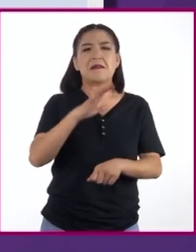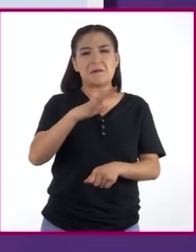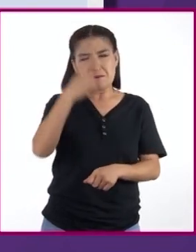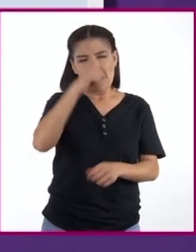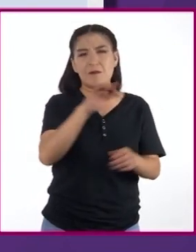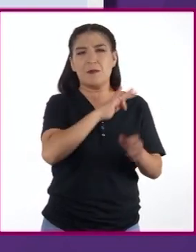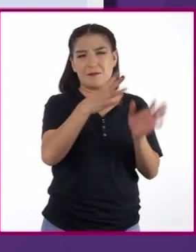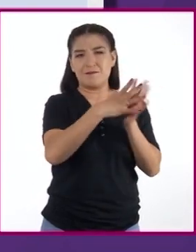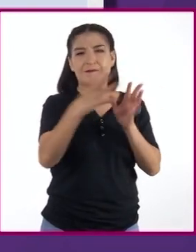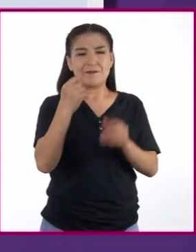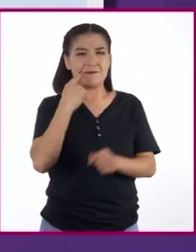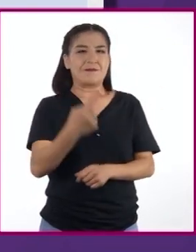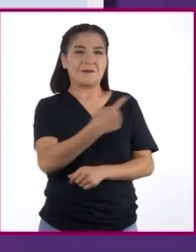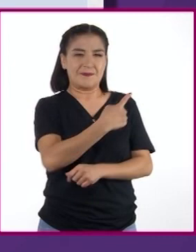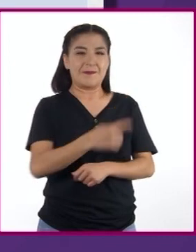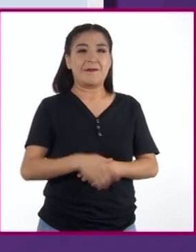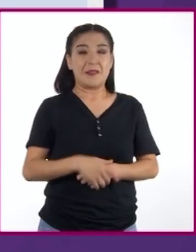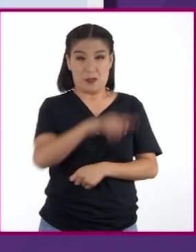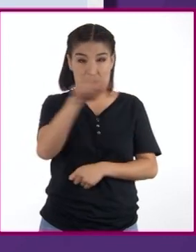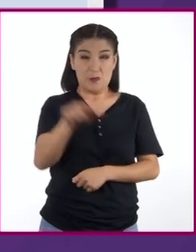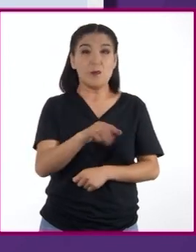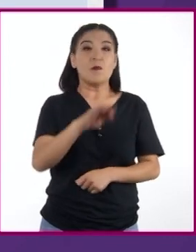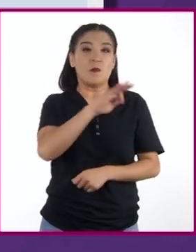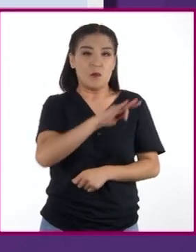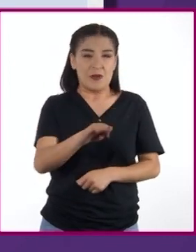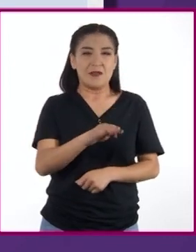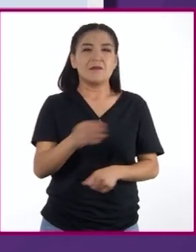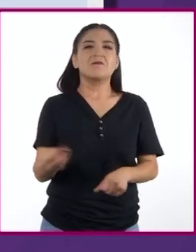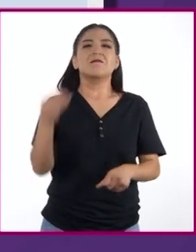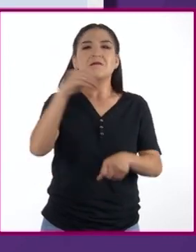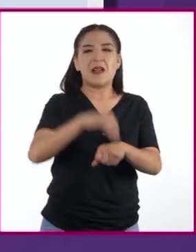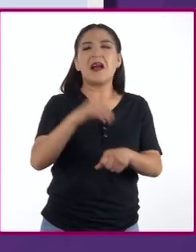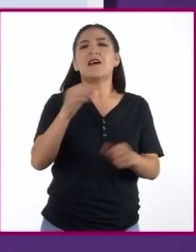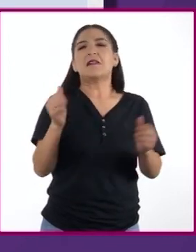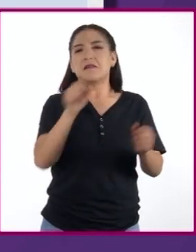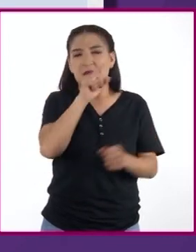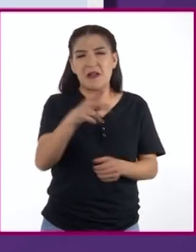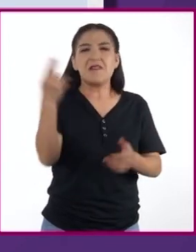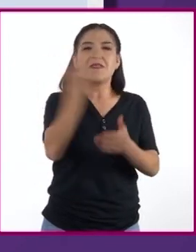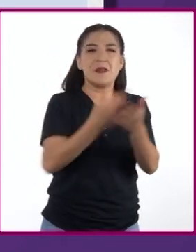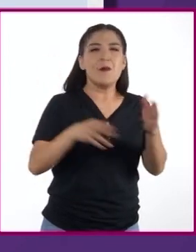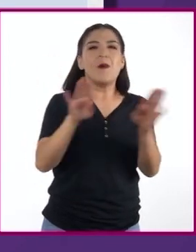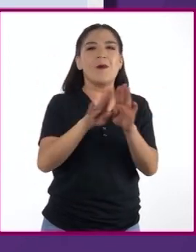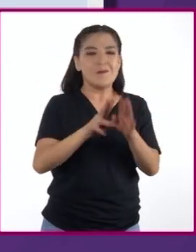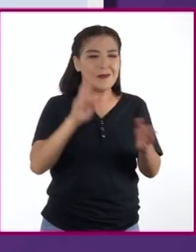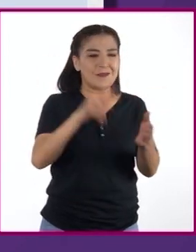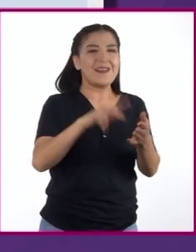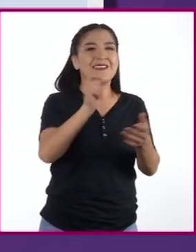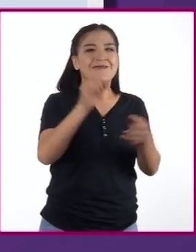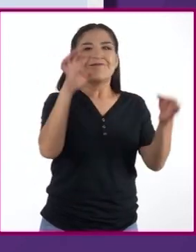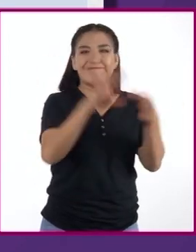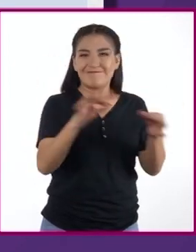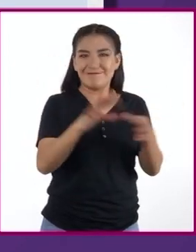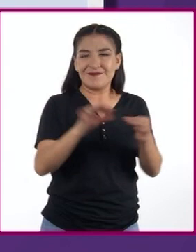copiarlo. Si les es posible, agreguen dibujos que ilustren el tema en cuestión.